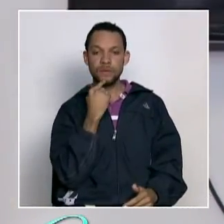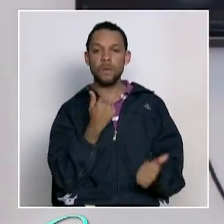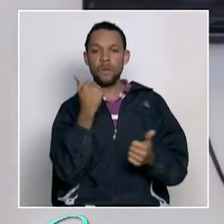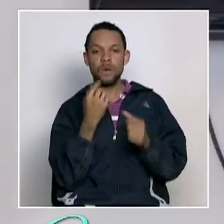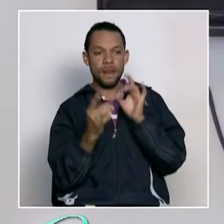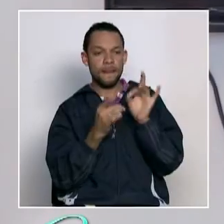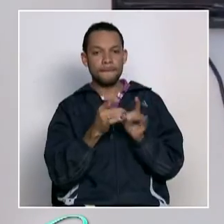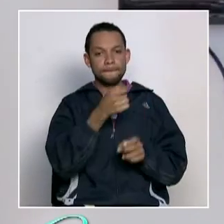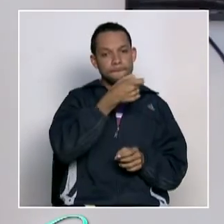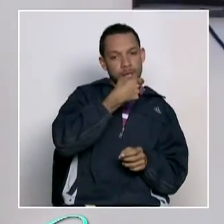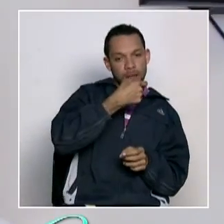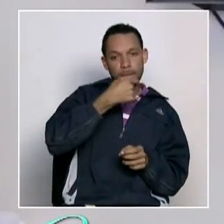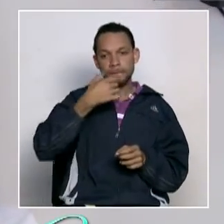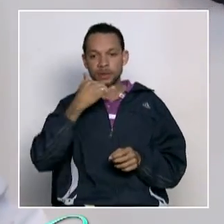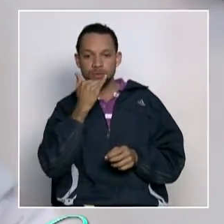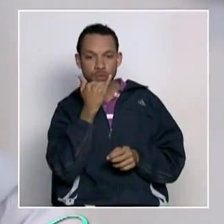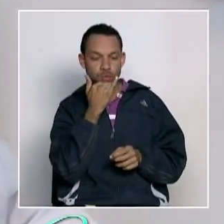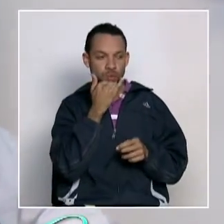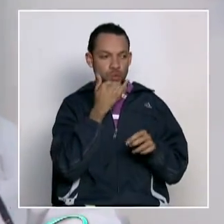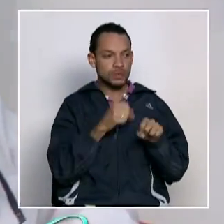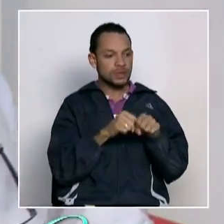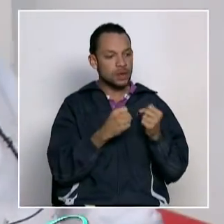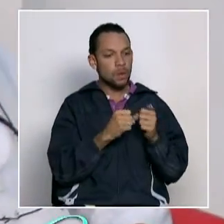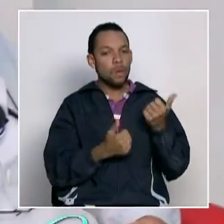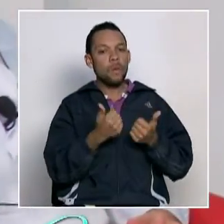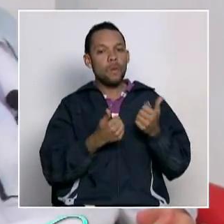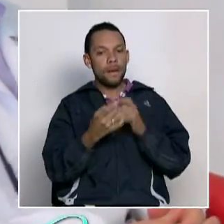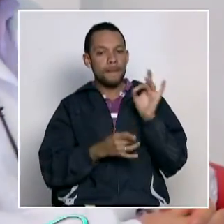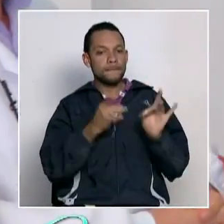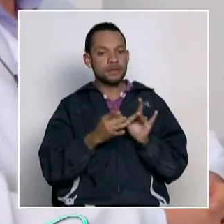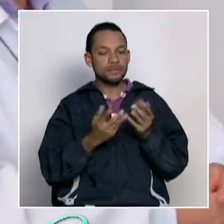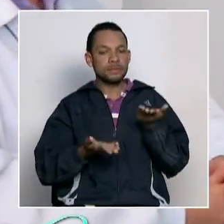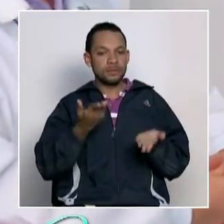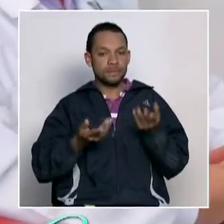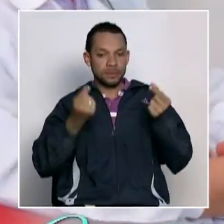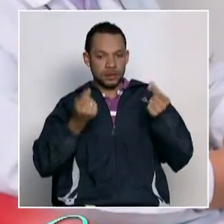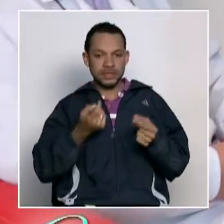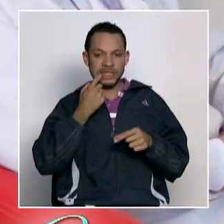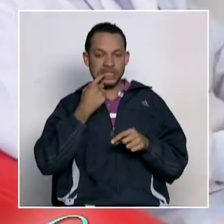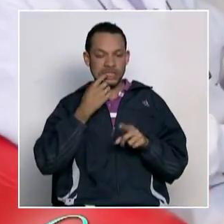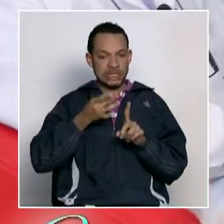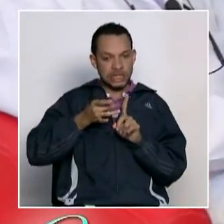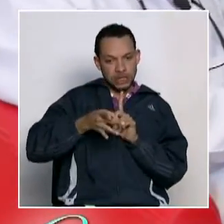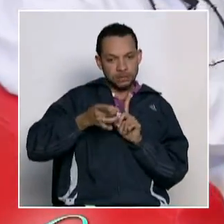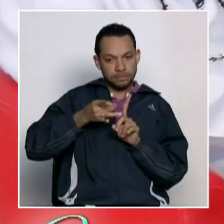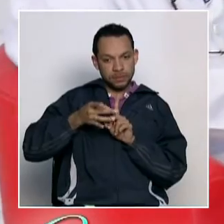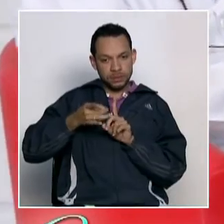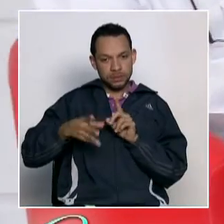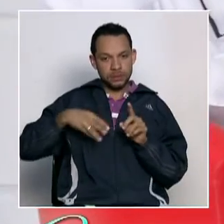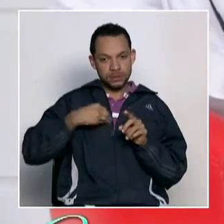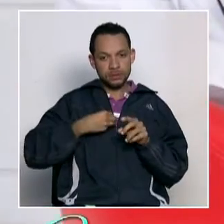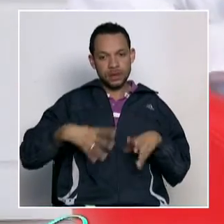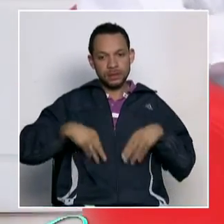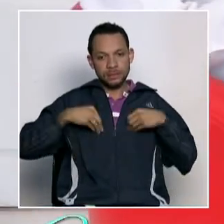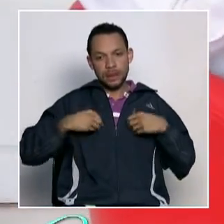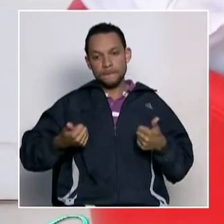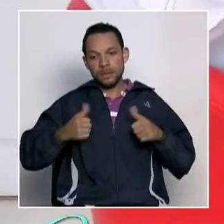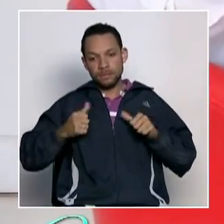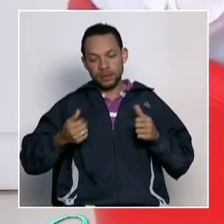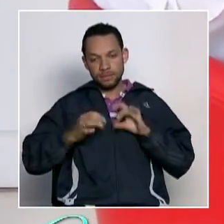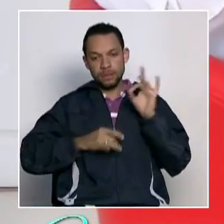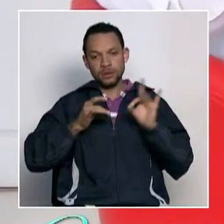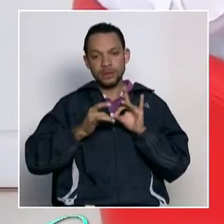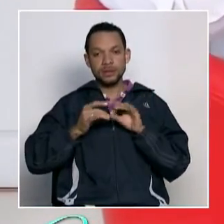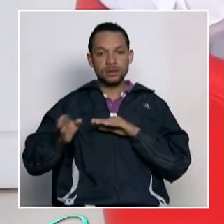antibiótico se le va a dar a una infección urinaria crónica. Aquí están midiendo es qué metal es tolerable para el paciente. Claro, es